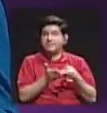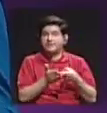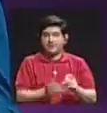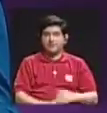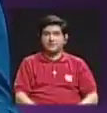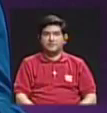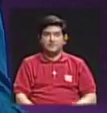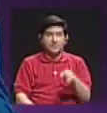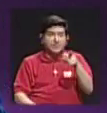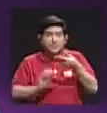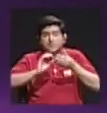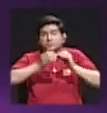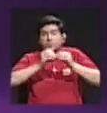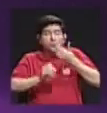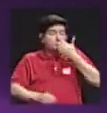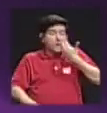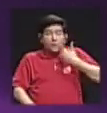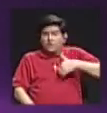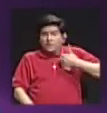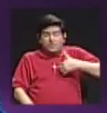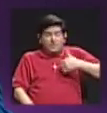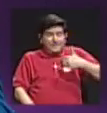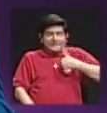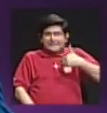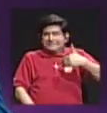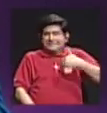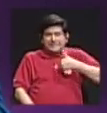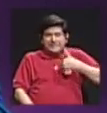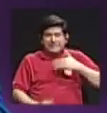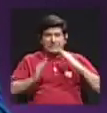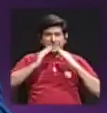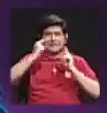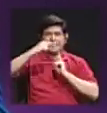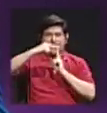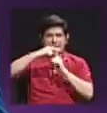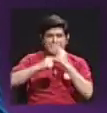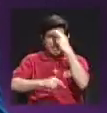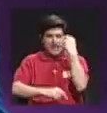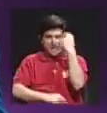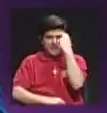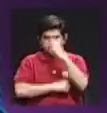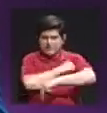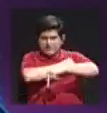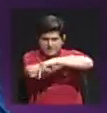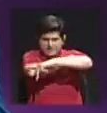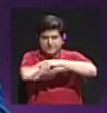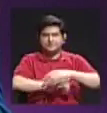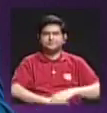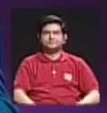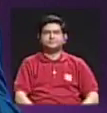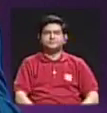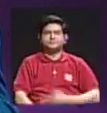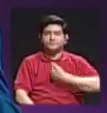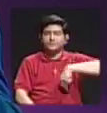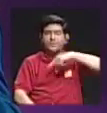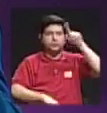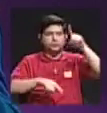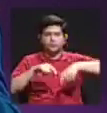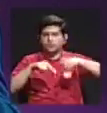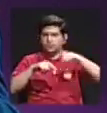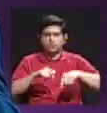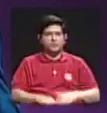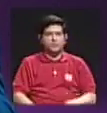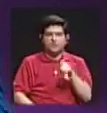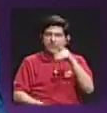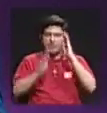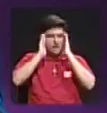una cantidad de privilegios que maneja la iglesia católica en este país que no podemos nosotros cerrar